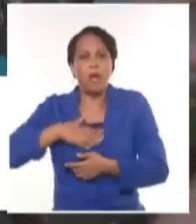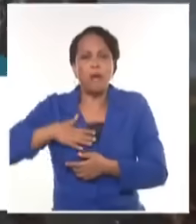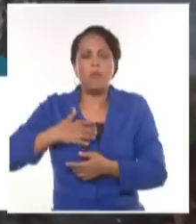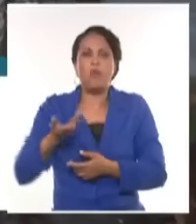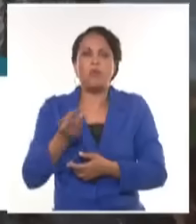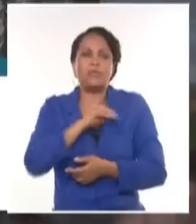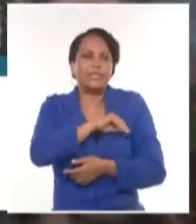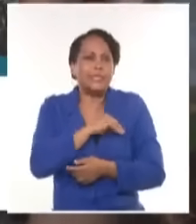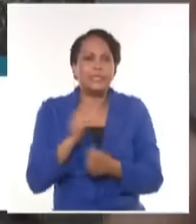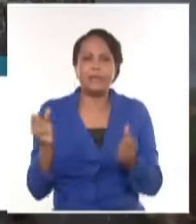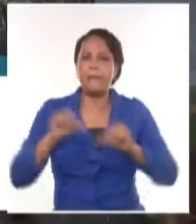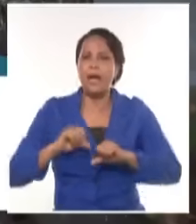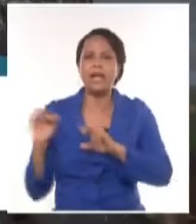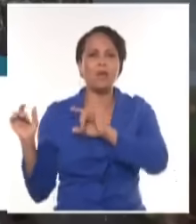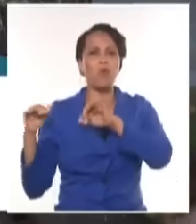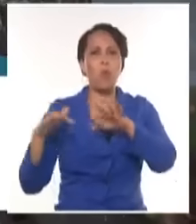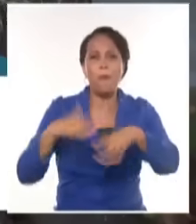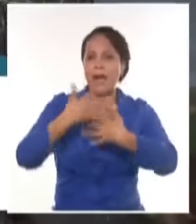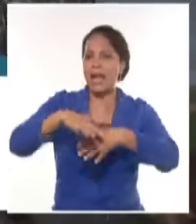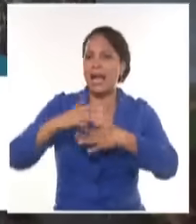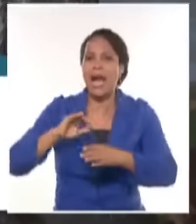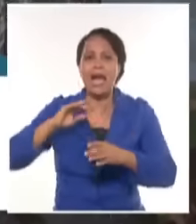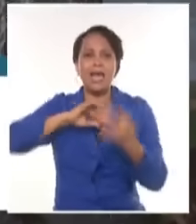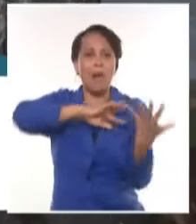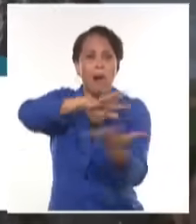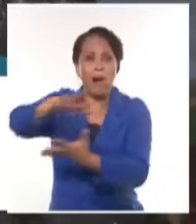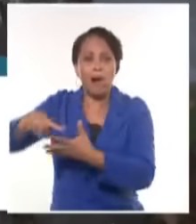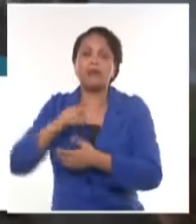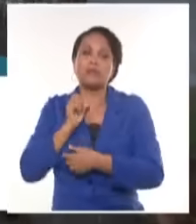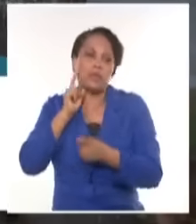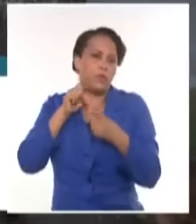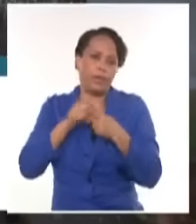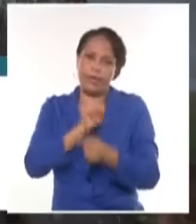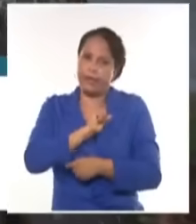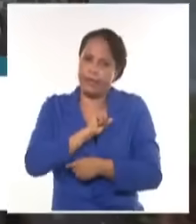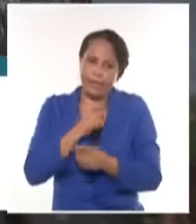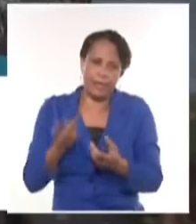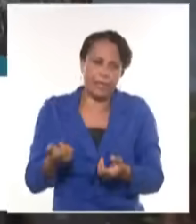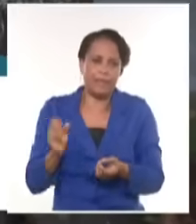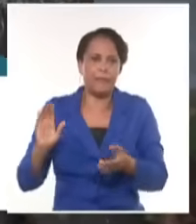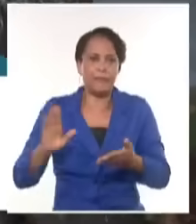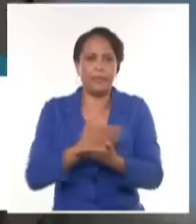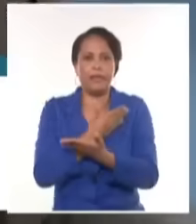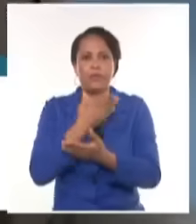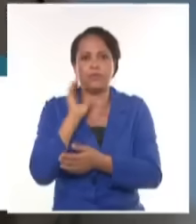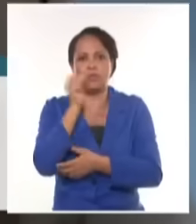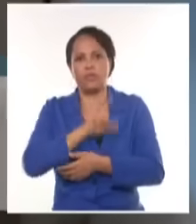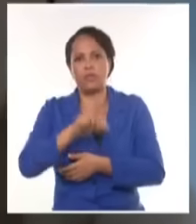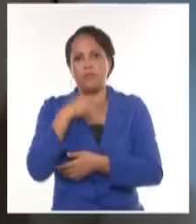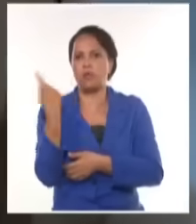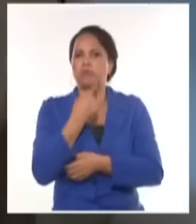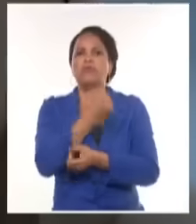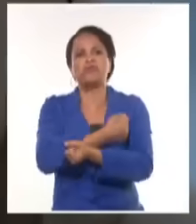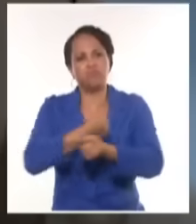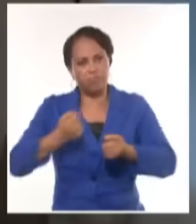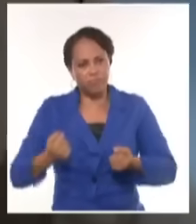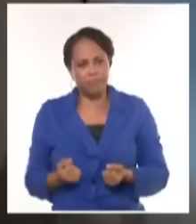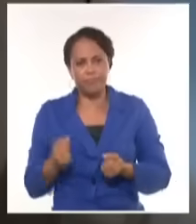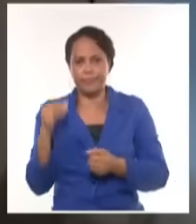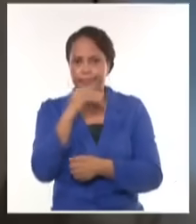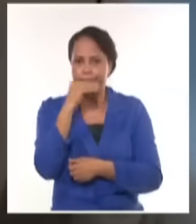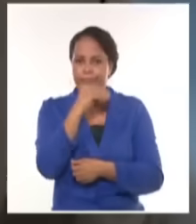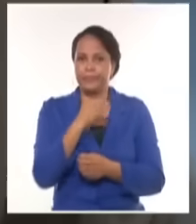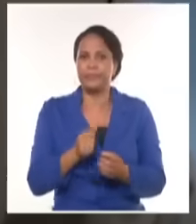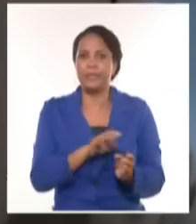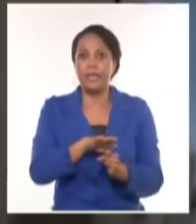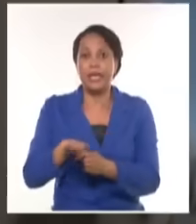pueblo se subleve, de que el pueblo tumbe al gobierno, porque lo que quieren es acabar con el socialismo, pero nosotros vamos a seguir resistiendo. El encargado de negocios de la Embajada